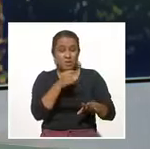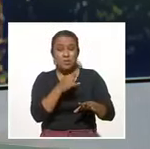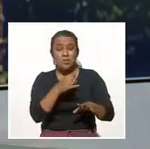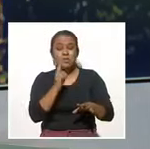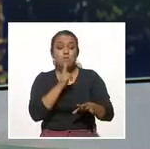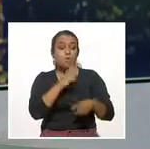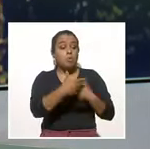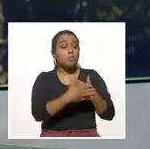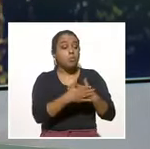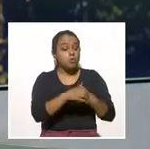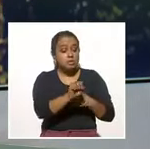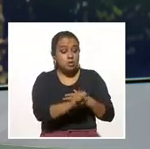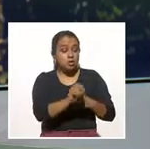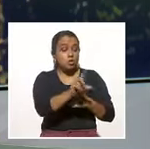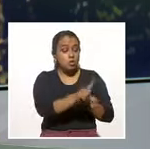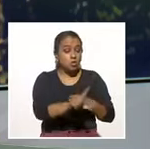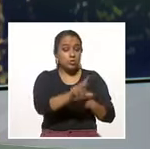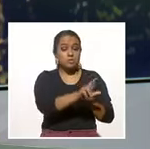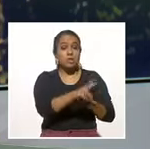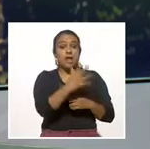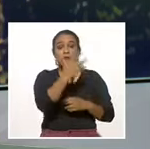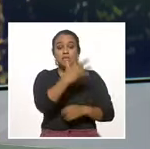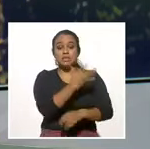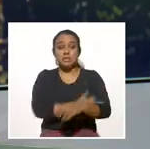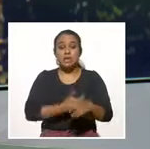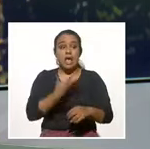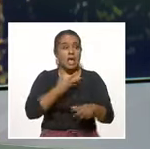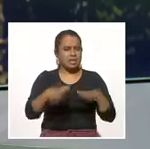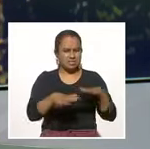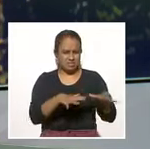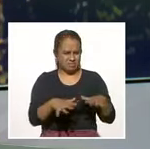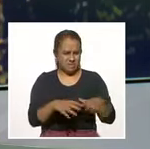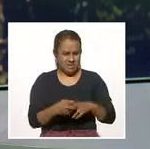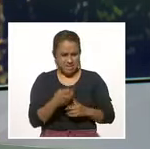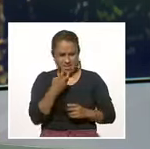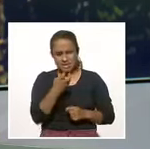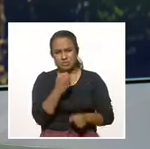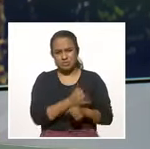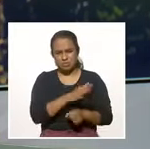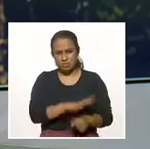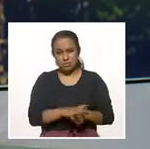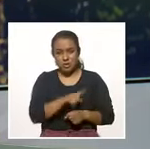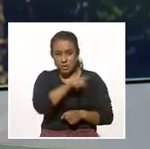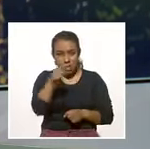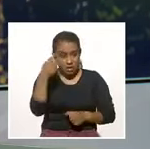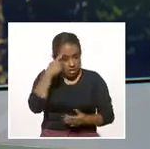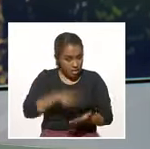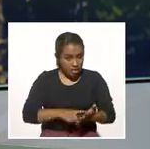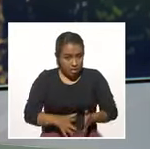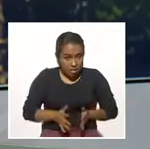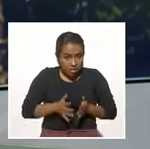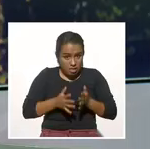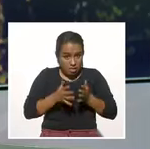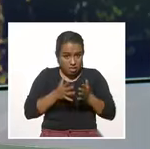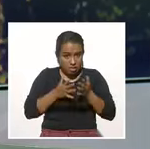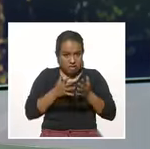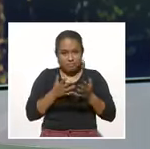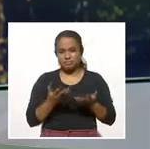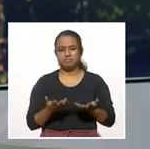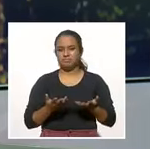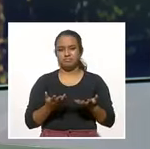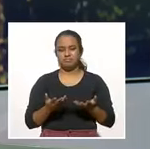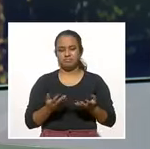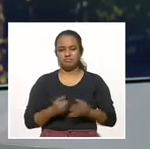el próximo sábado, o lunes o martes a las 5 de la tarde va a temblar. No es posible que sigamos todavía con este tipo de falta